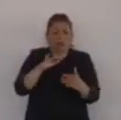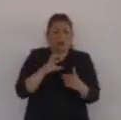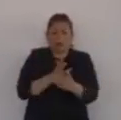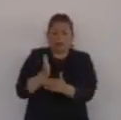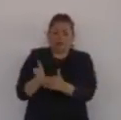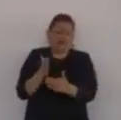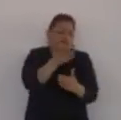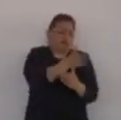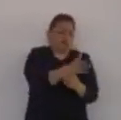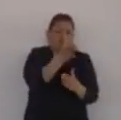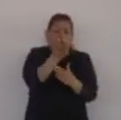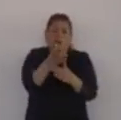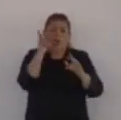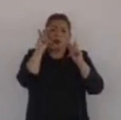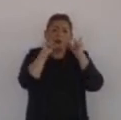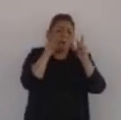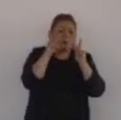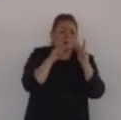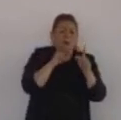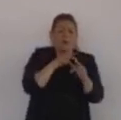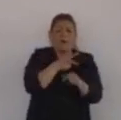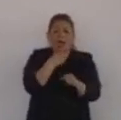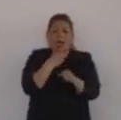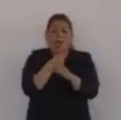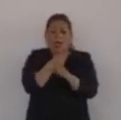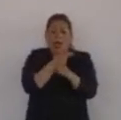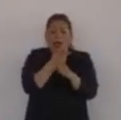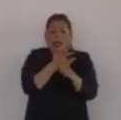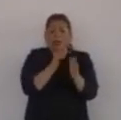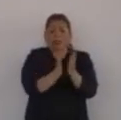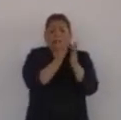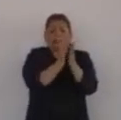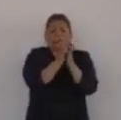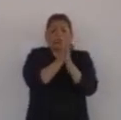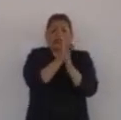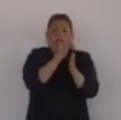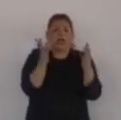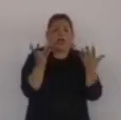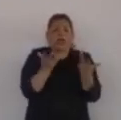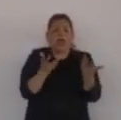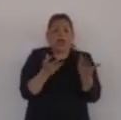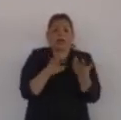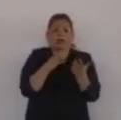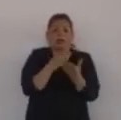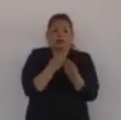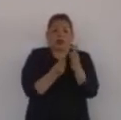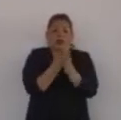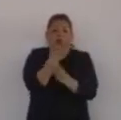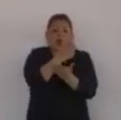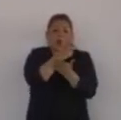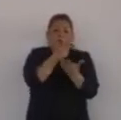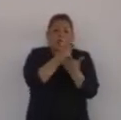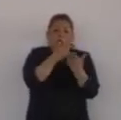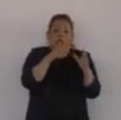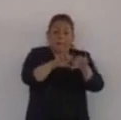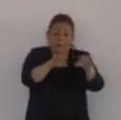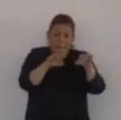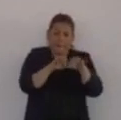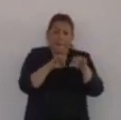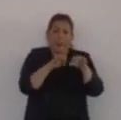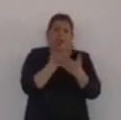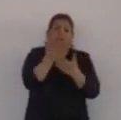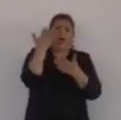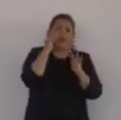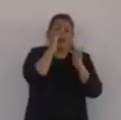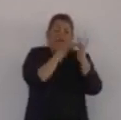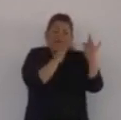segunda sección. La segunda sección se está rehabilitando, estamos haciendo un nuevo centro, un nuevo espacio donde era